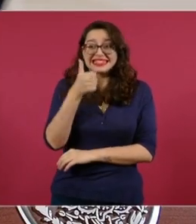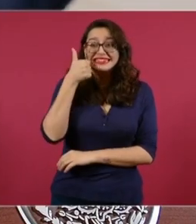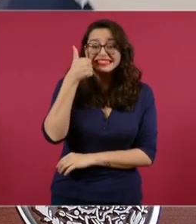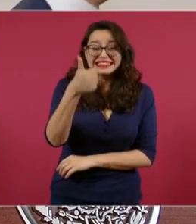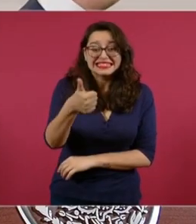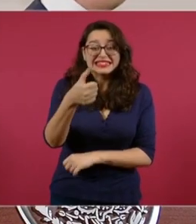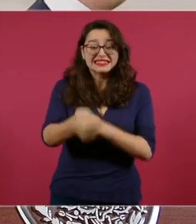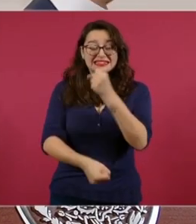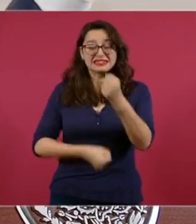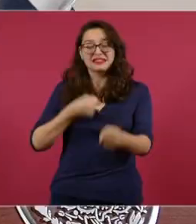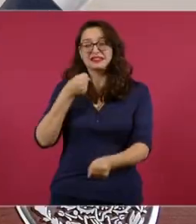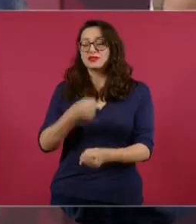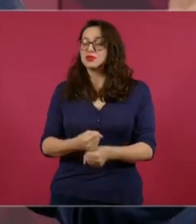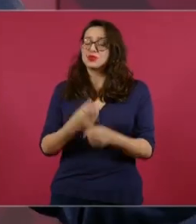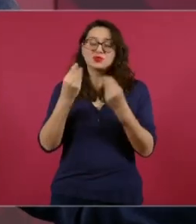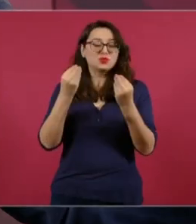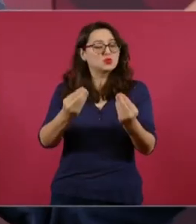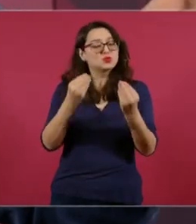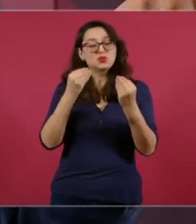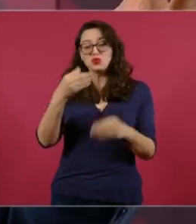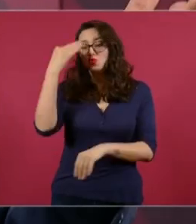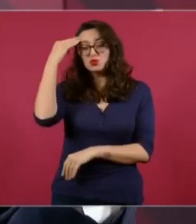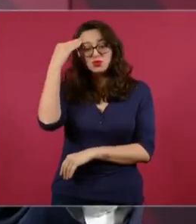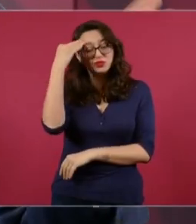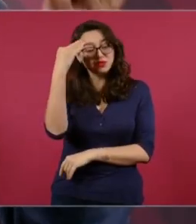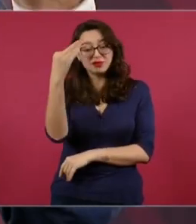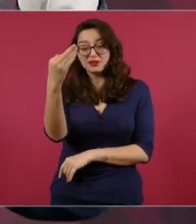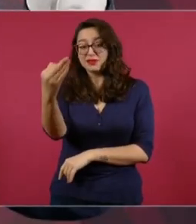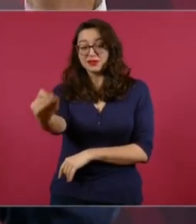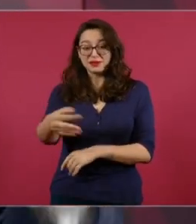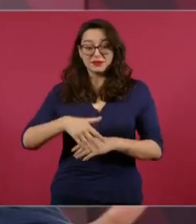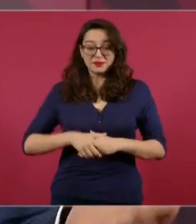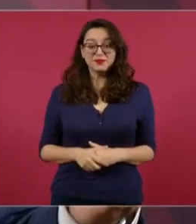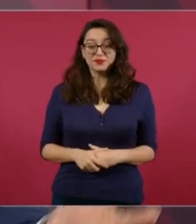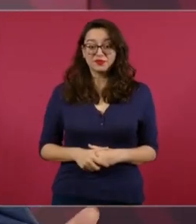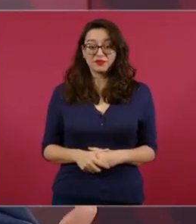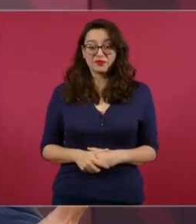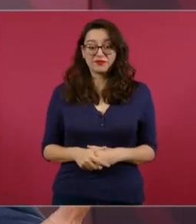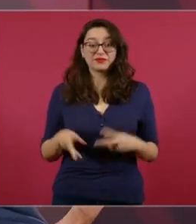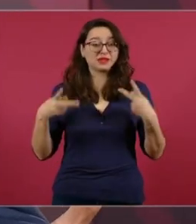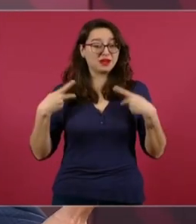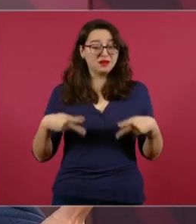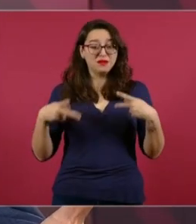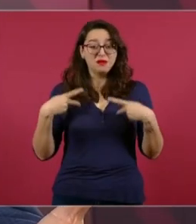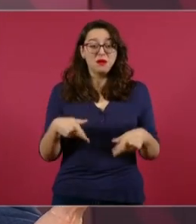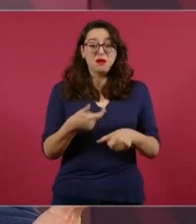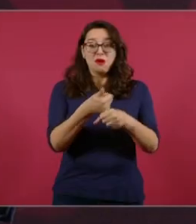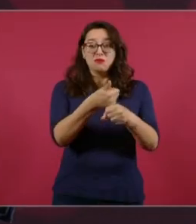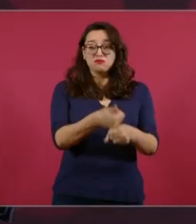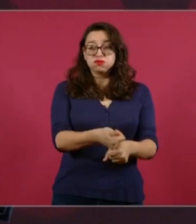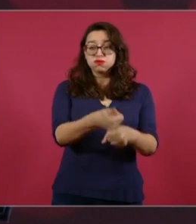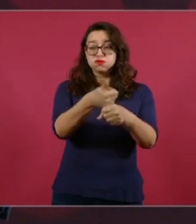Bueno, pensemos, ¿cuántos damnificados